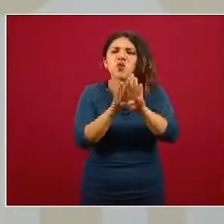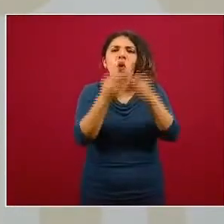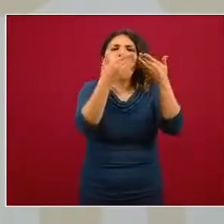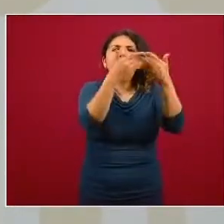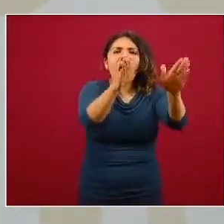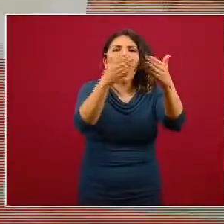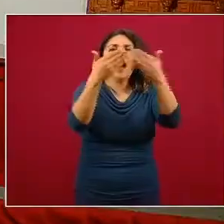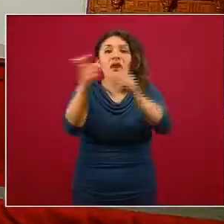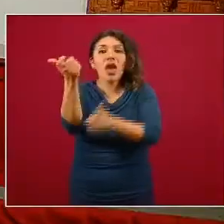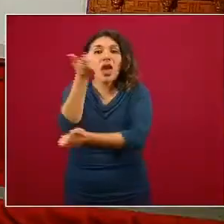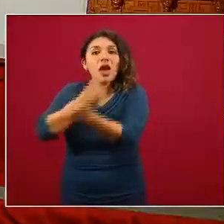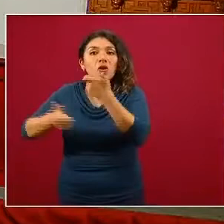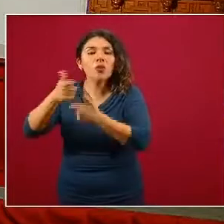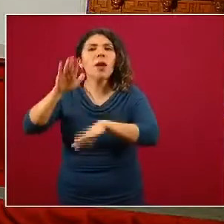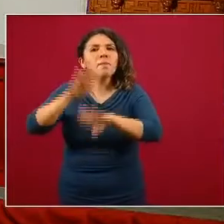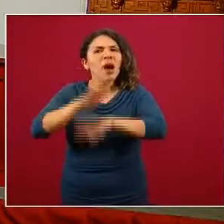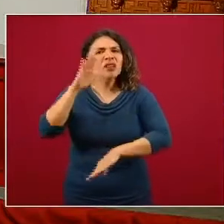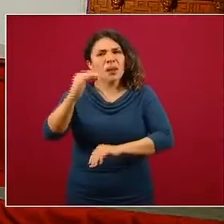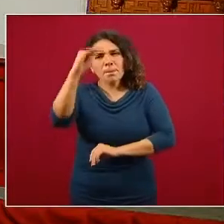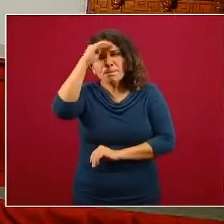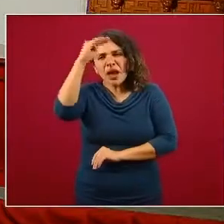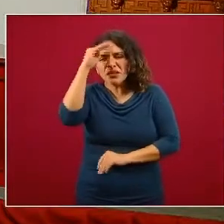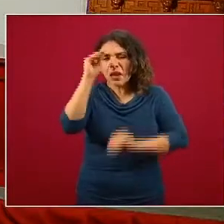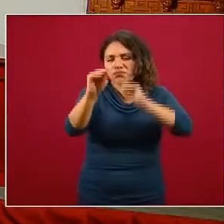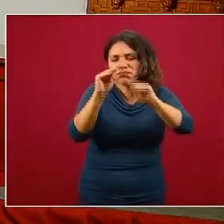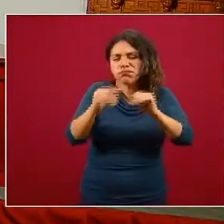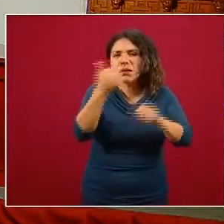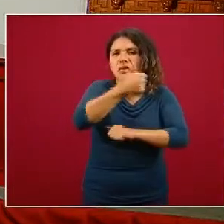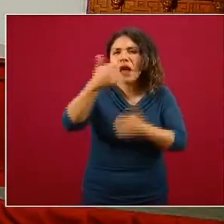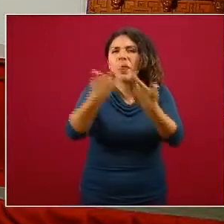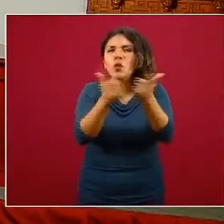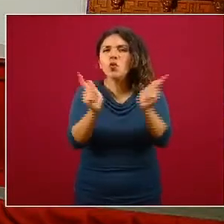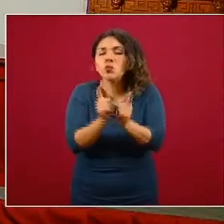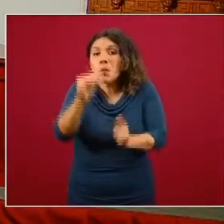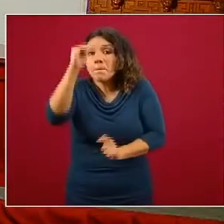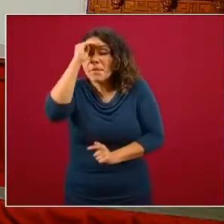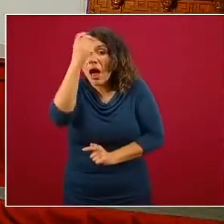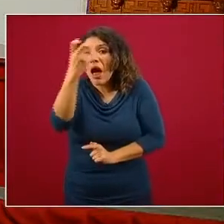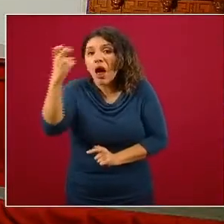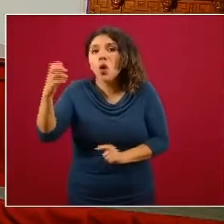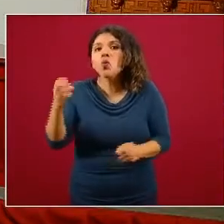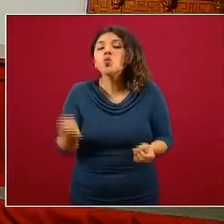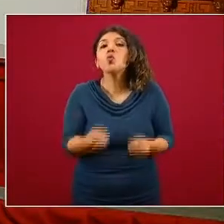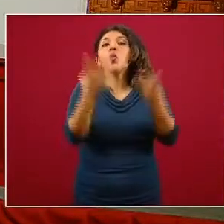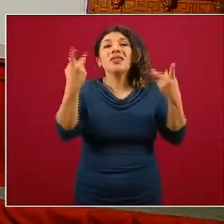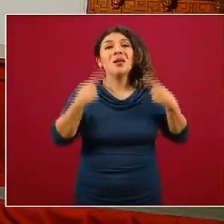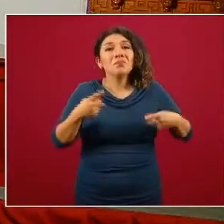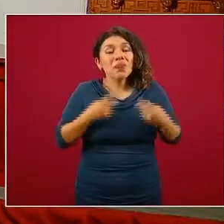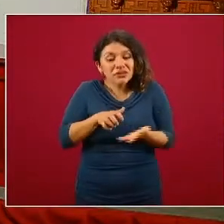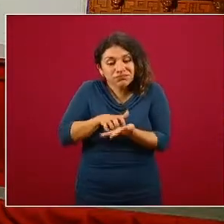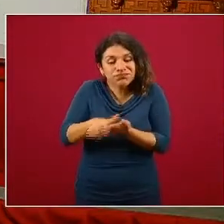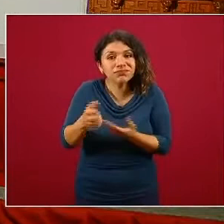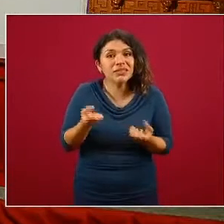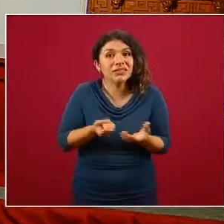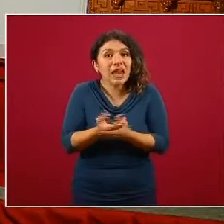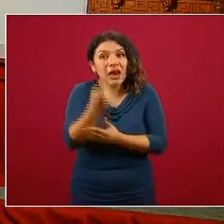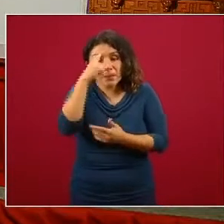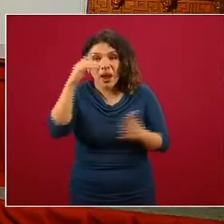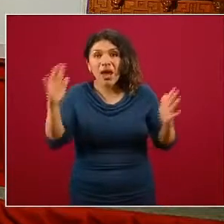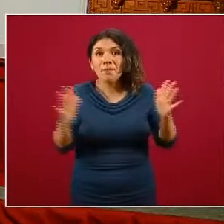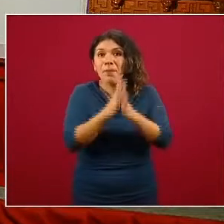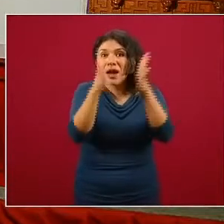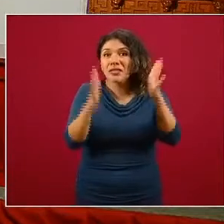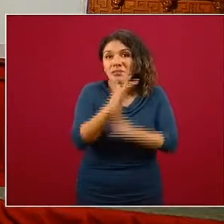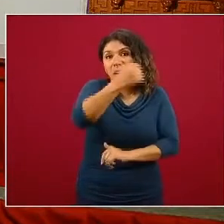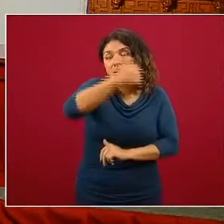apertura económica razonada por sectores, considerando la cantidad de población que participa en